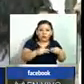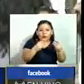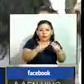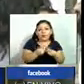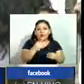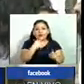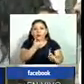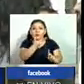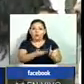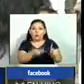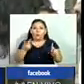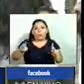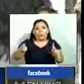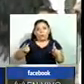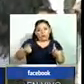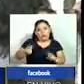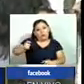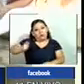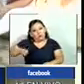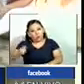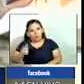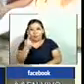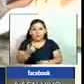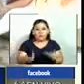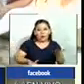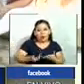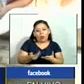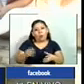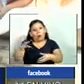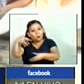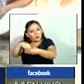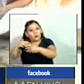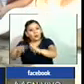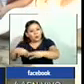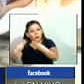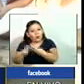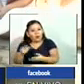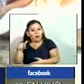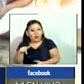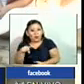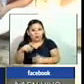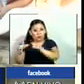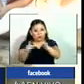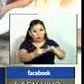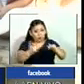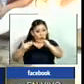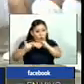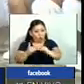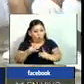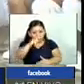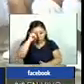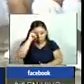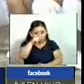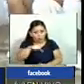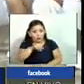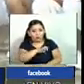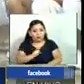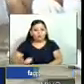procesa a un policía abogados comerciantes y pandilleros que operaban a escala nacional según la investigación